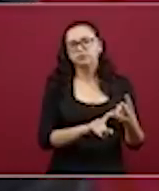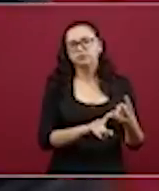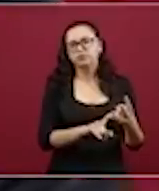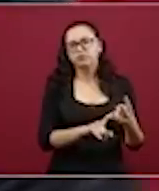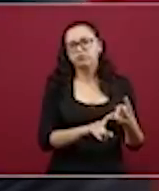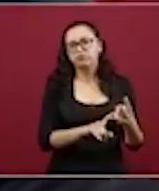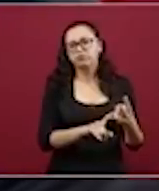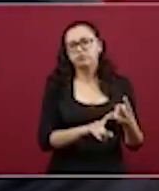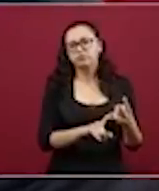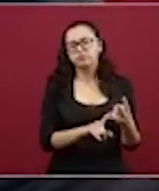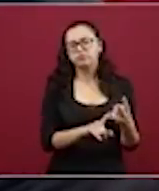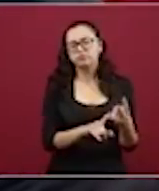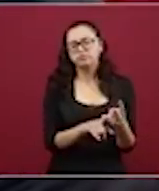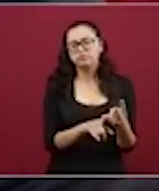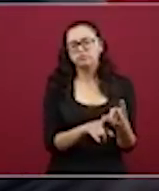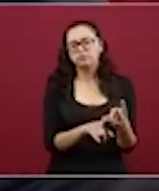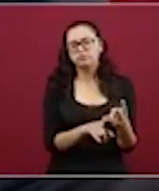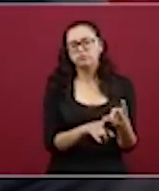que